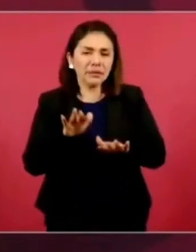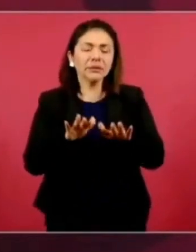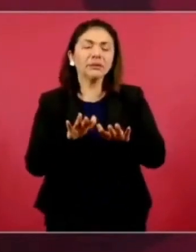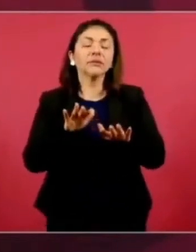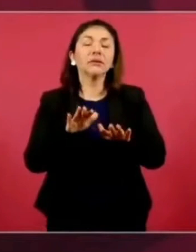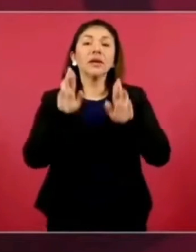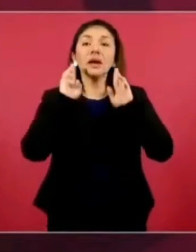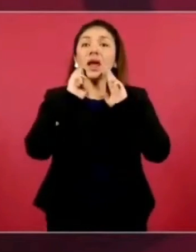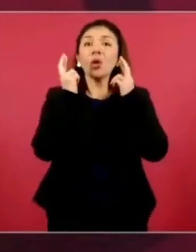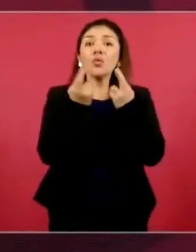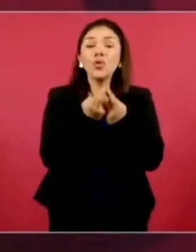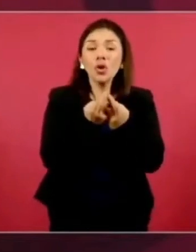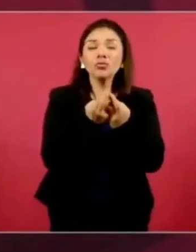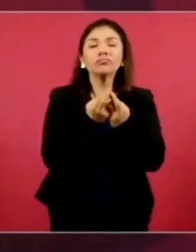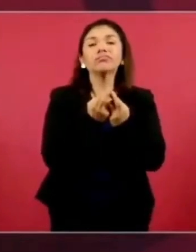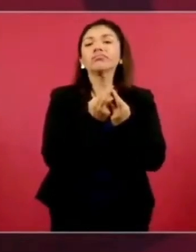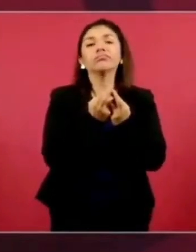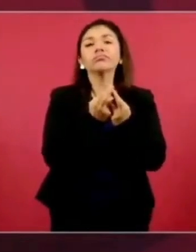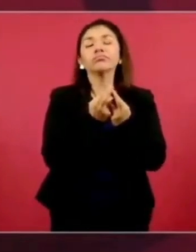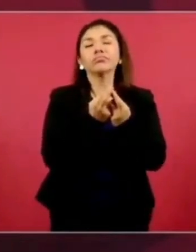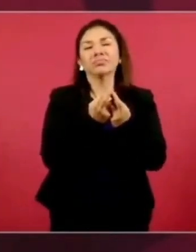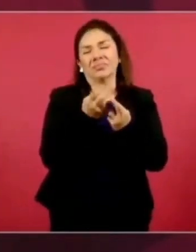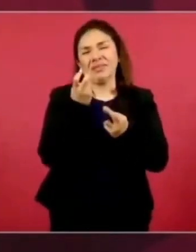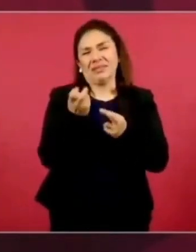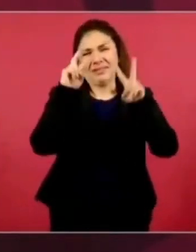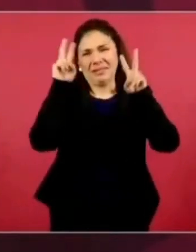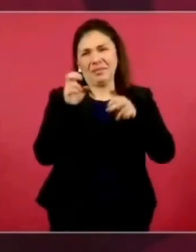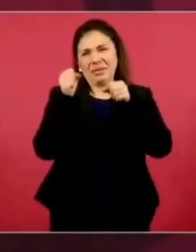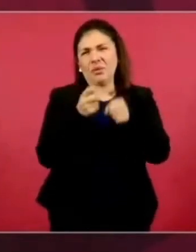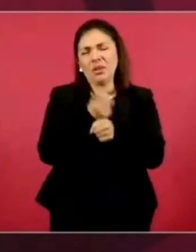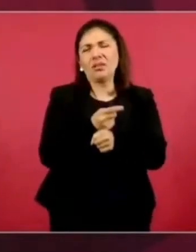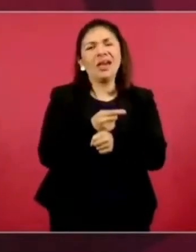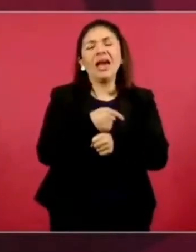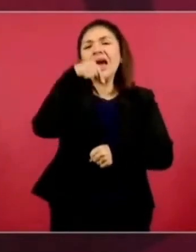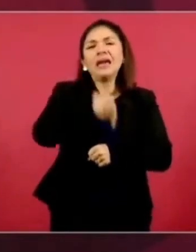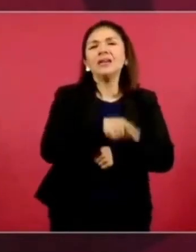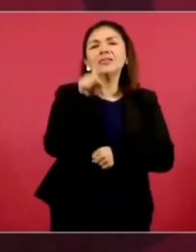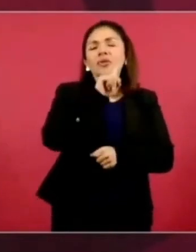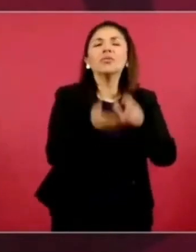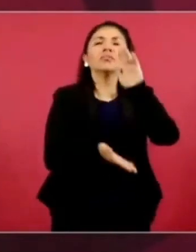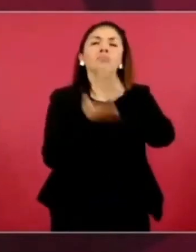esta reunión de seguridad en los estados.